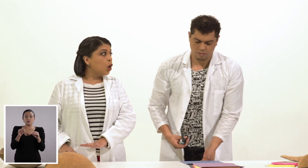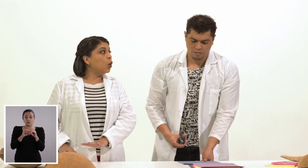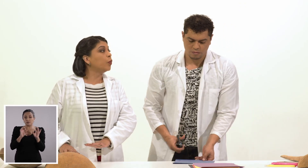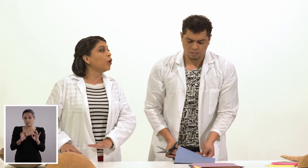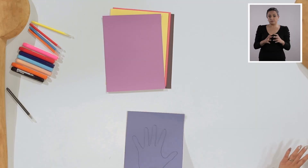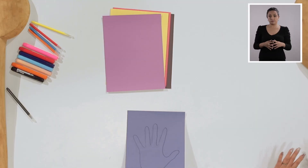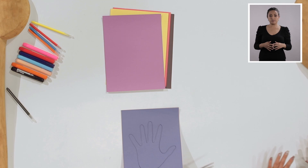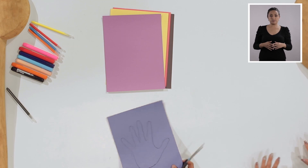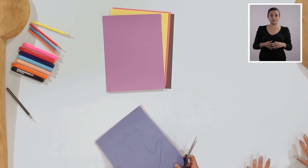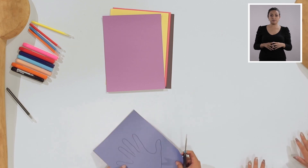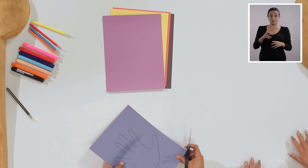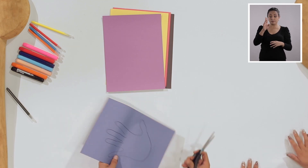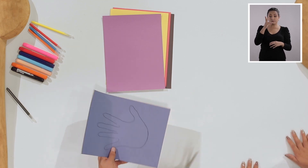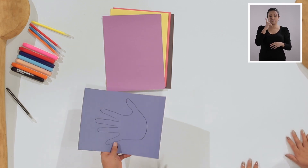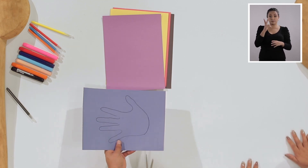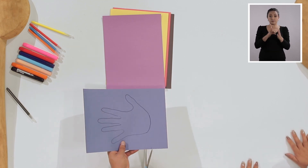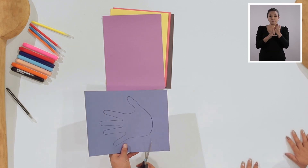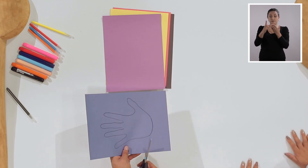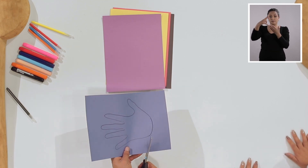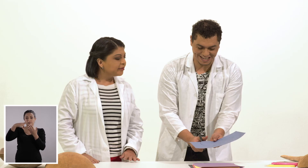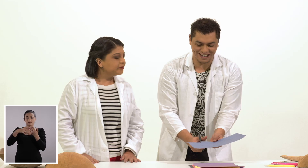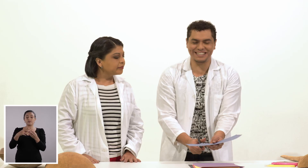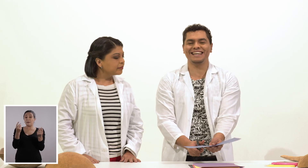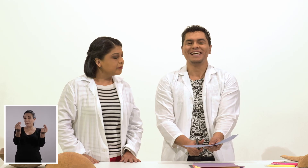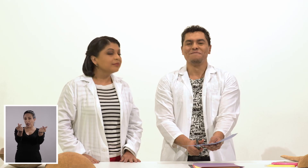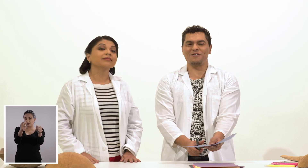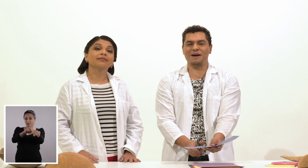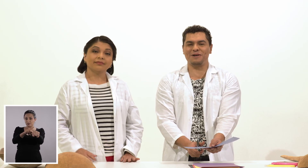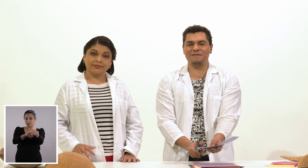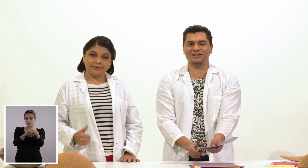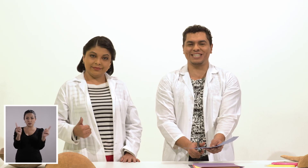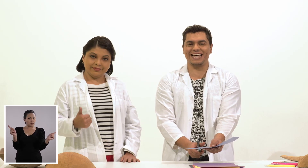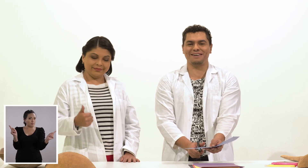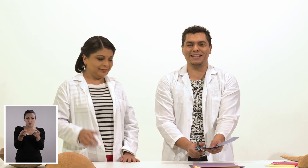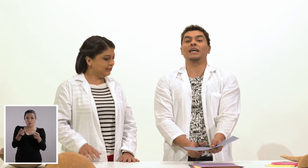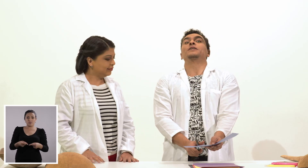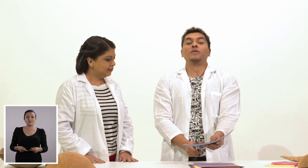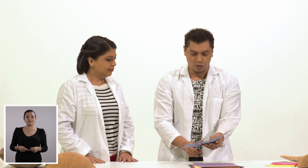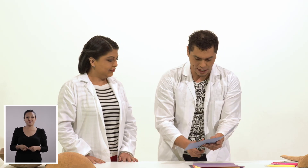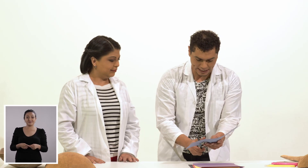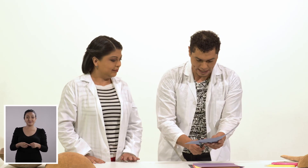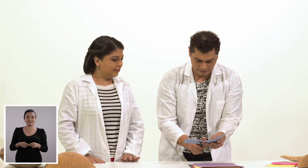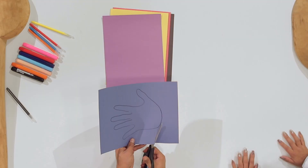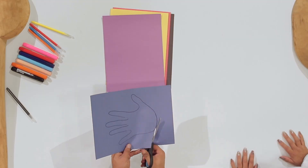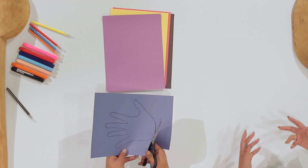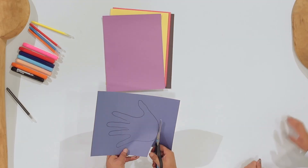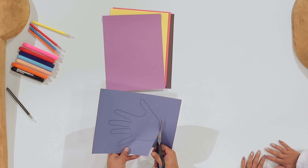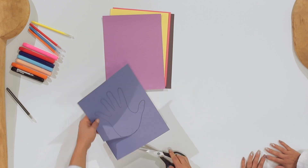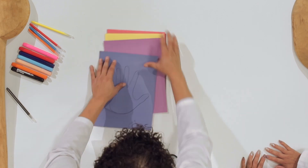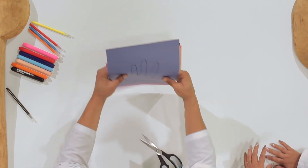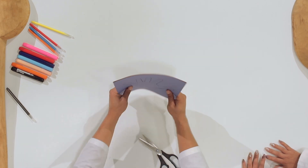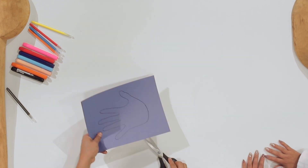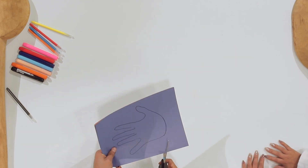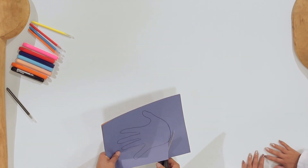un poco más certera listo profe y ahora sí pongamos la velocidad a la vida rete